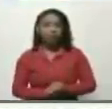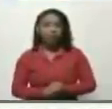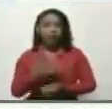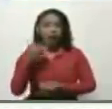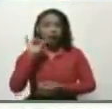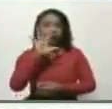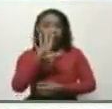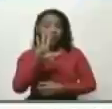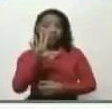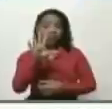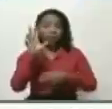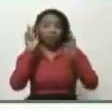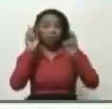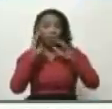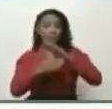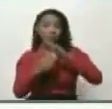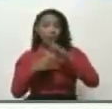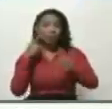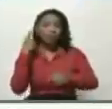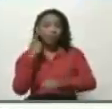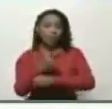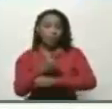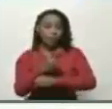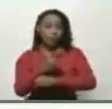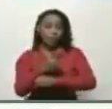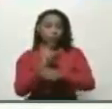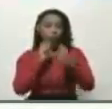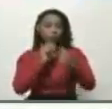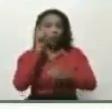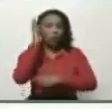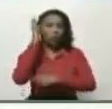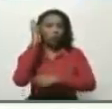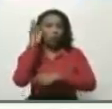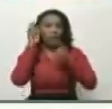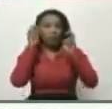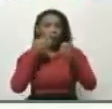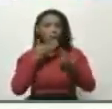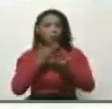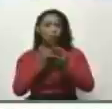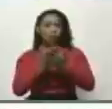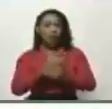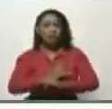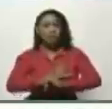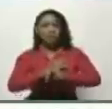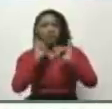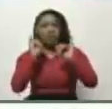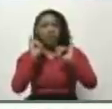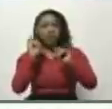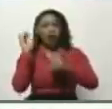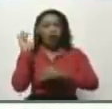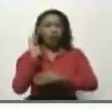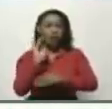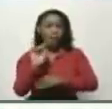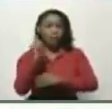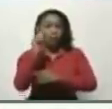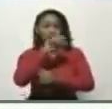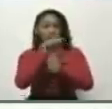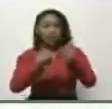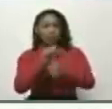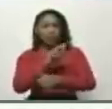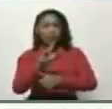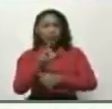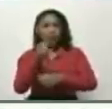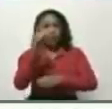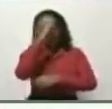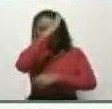elementos básicos que yo creo que debemos discutir en nuestro Congreso a los efectos de una propuesta final que proviene del primer vicepresidente del